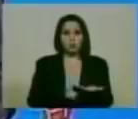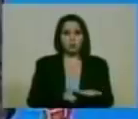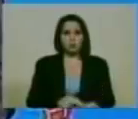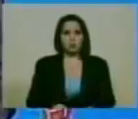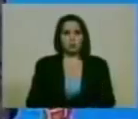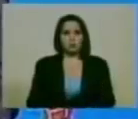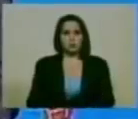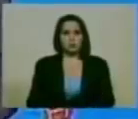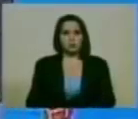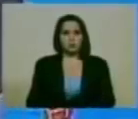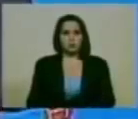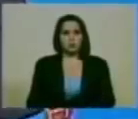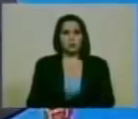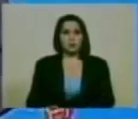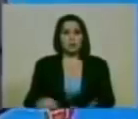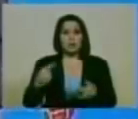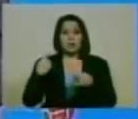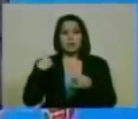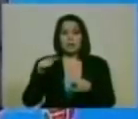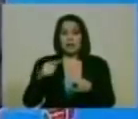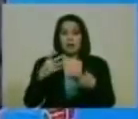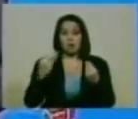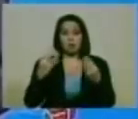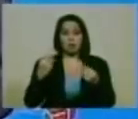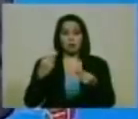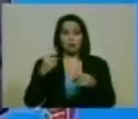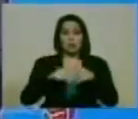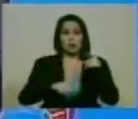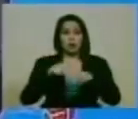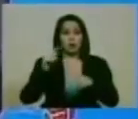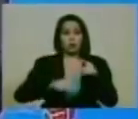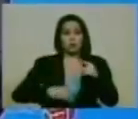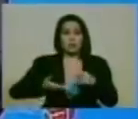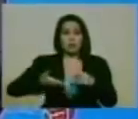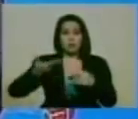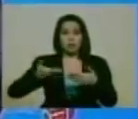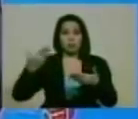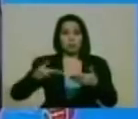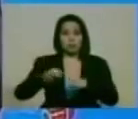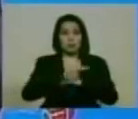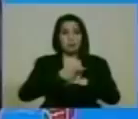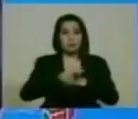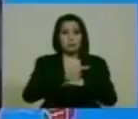y como tiene muchos aspectos de varias ramas del gobierno,